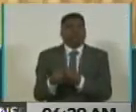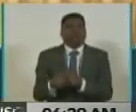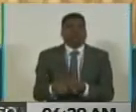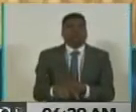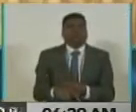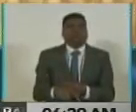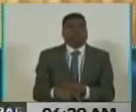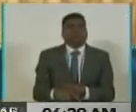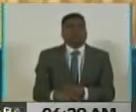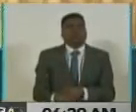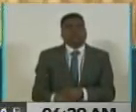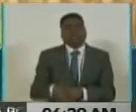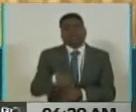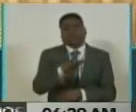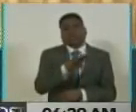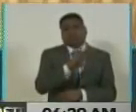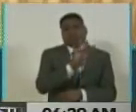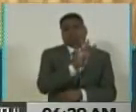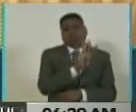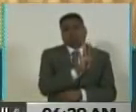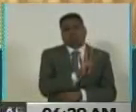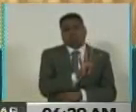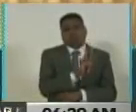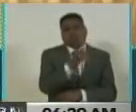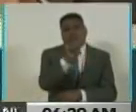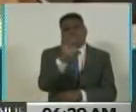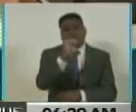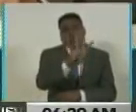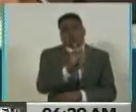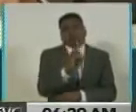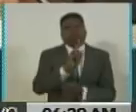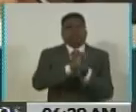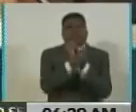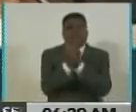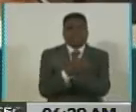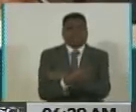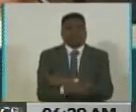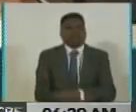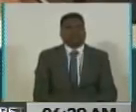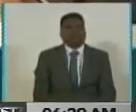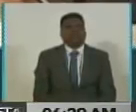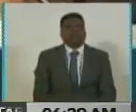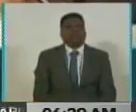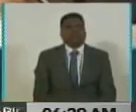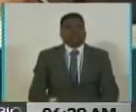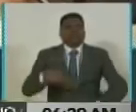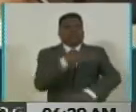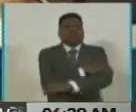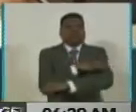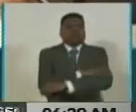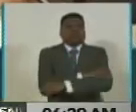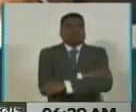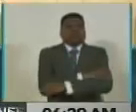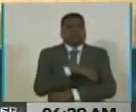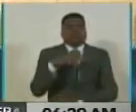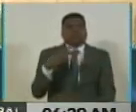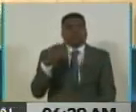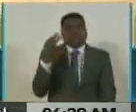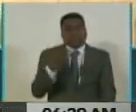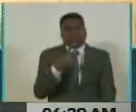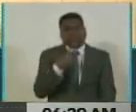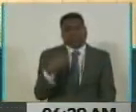quieren ampliarlo, pero ahí hay muchas individualidades, y eso la oposición, yo siempre lo he llamado la MUD,